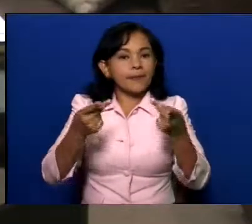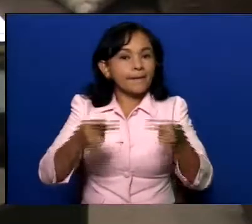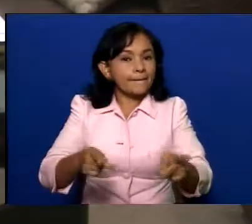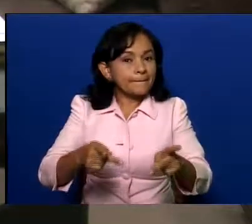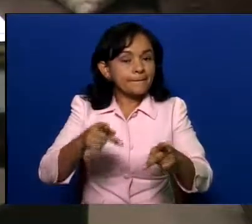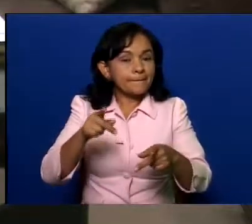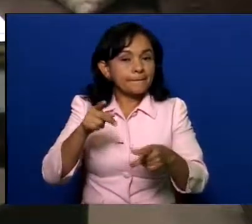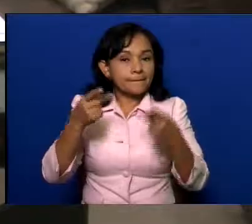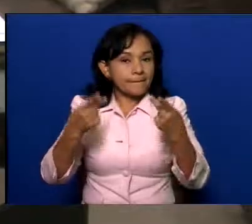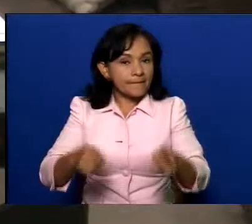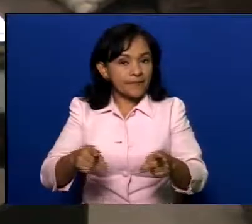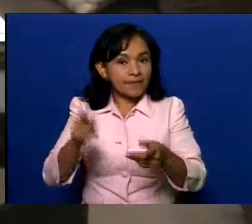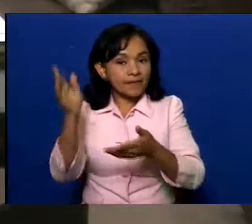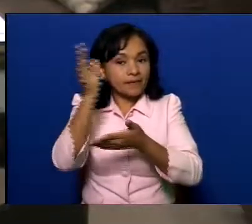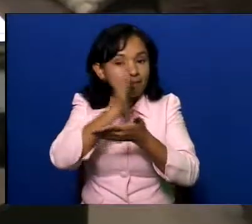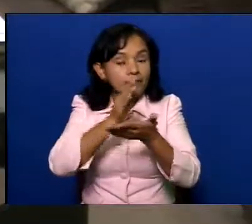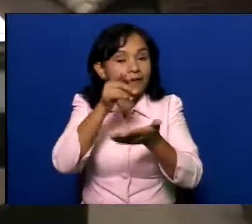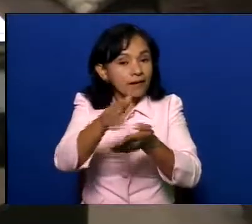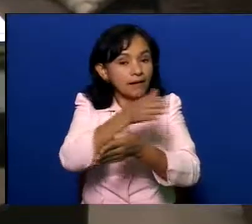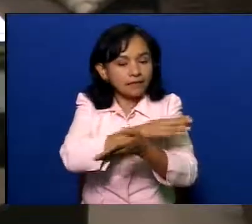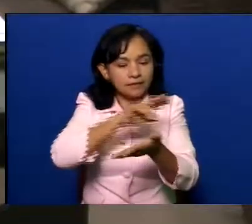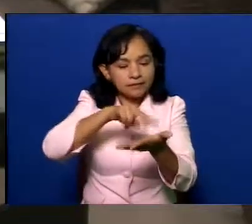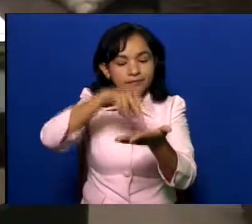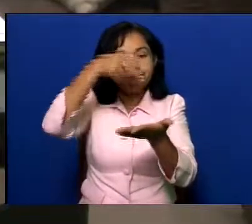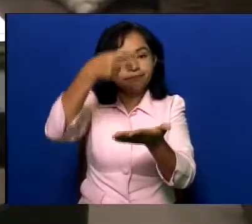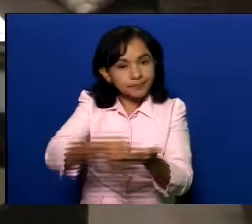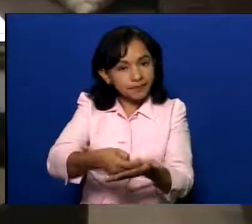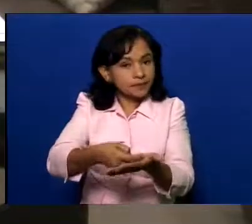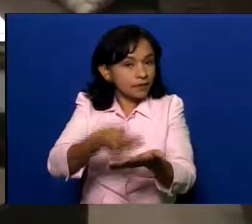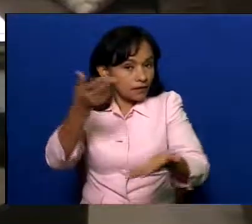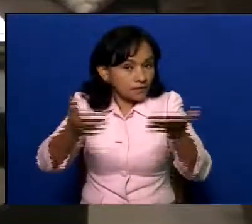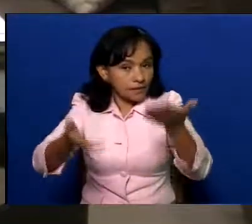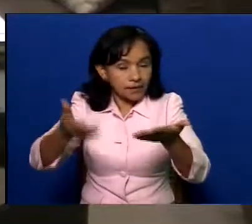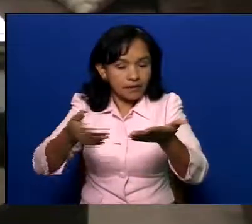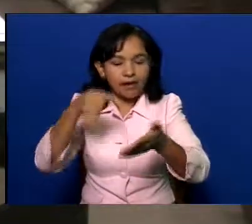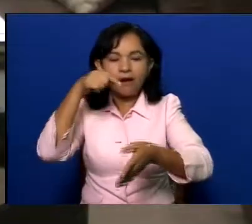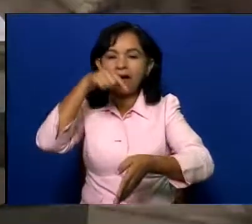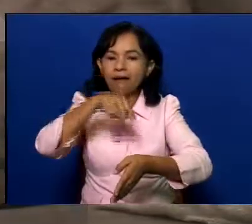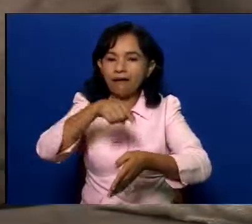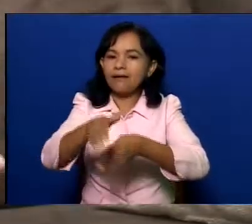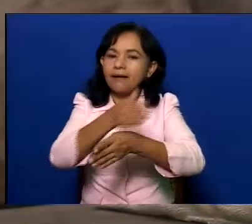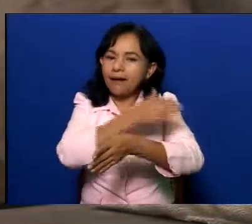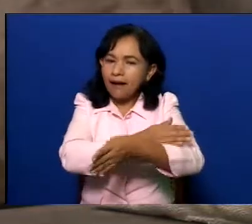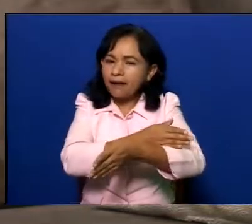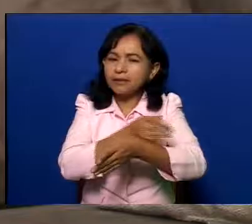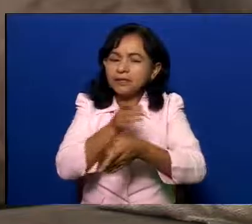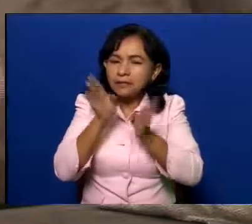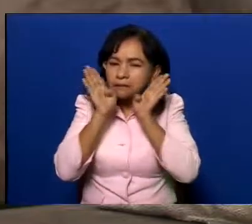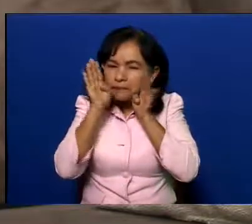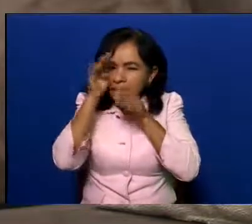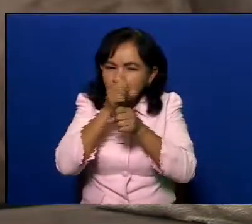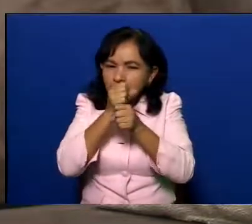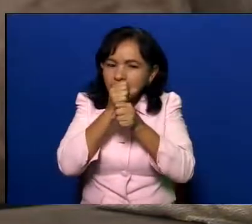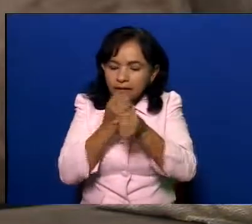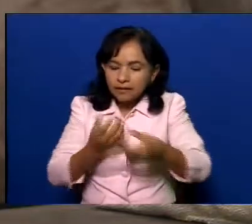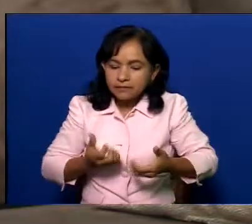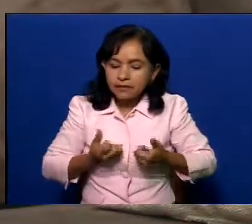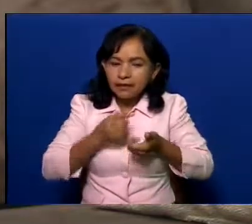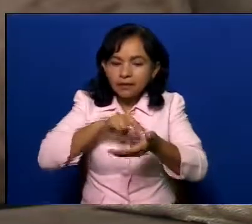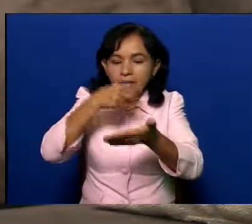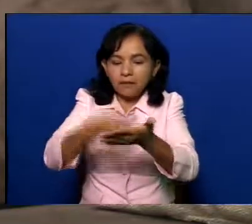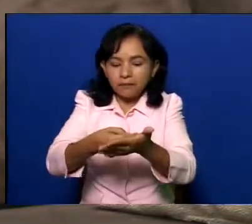esas caídas tienen alguna condición que sale, que aflora el problema. Posiblemente ya ahí había alguna